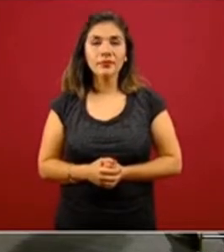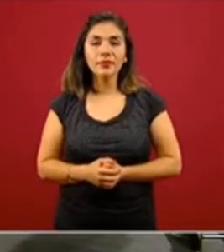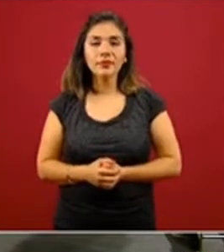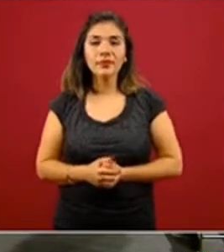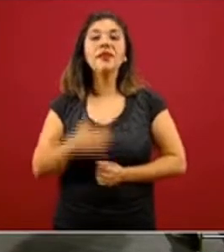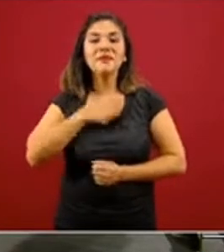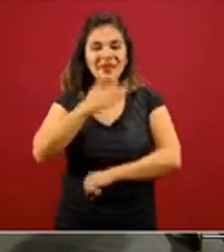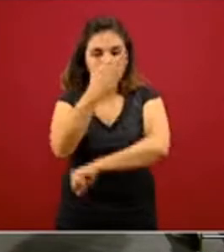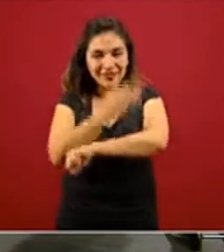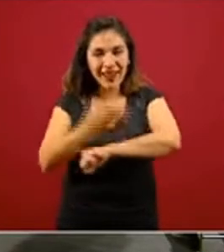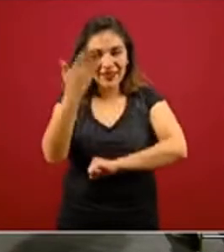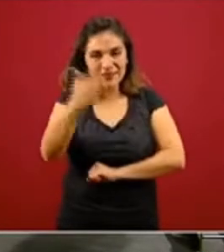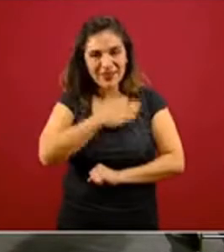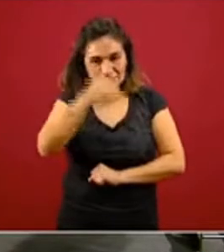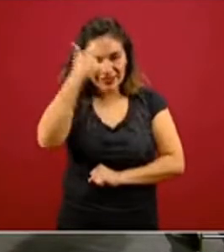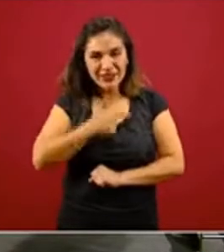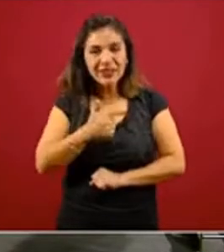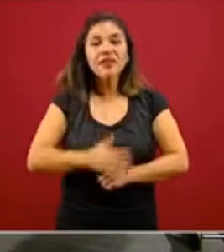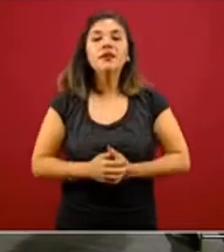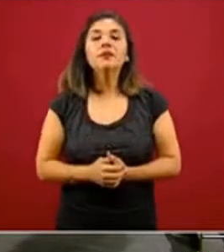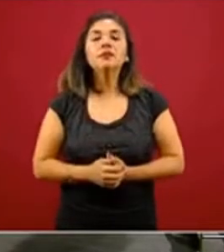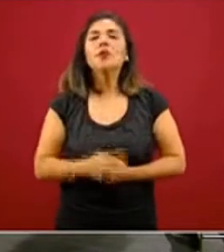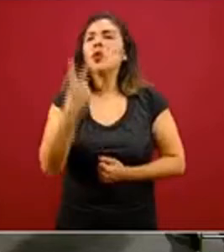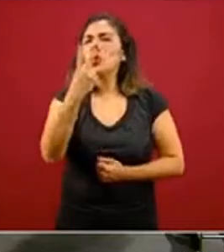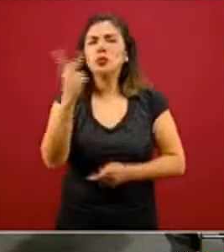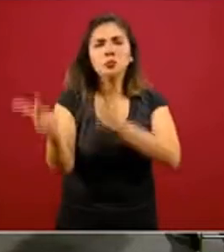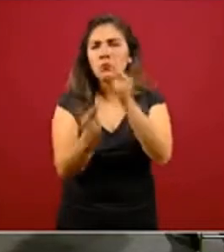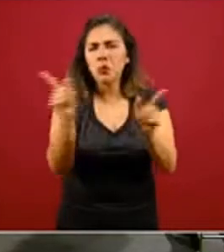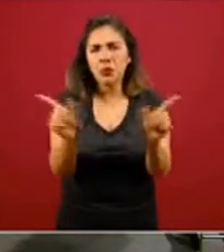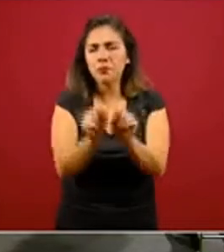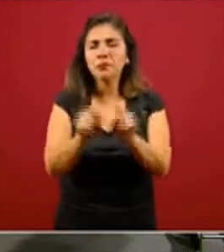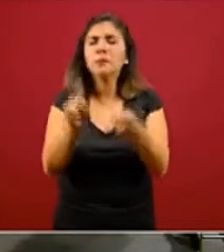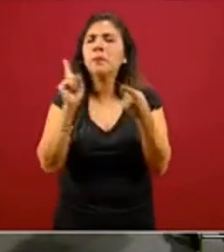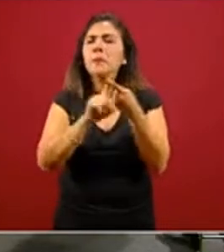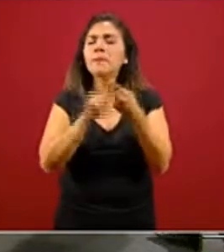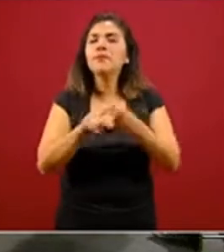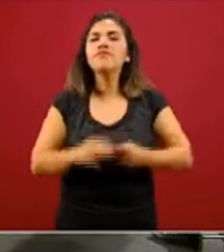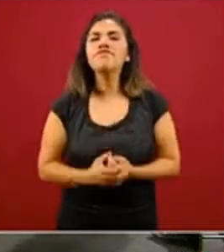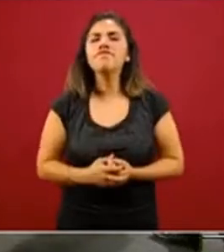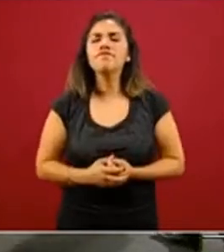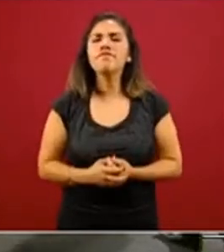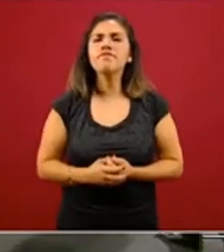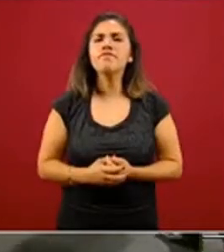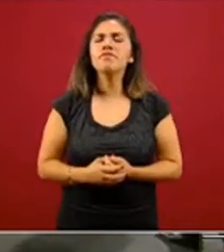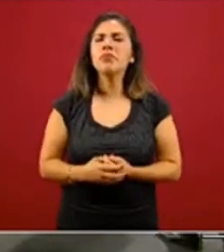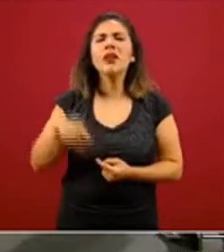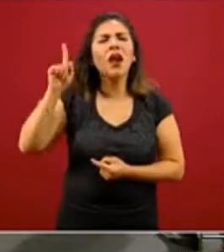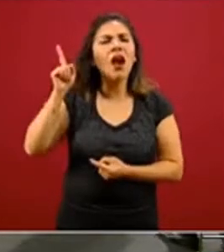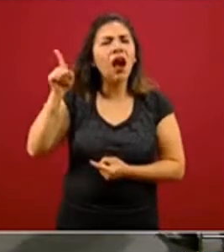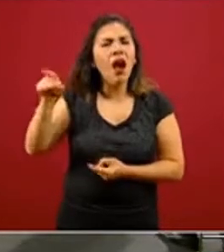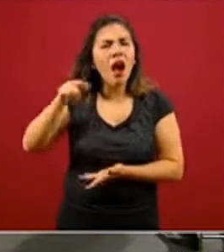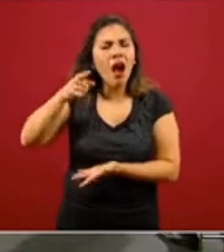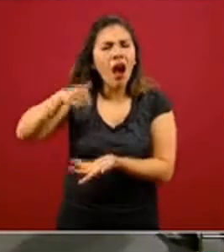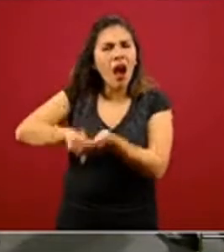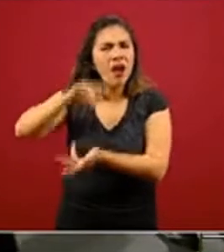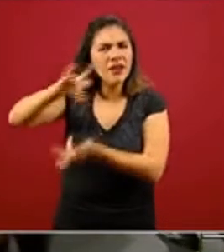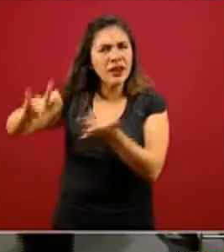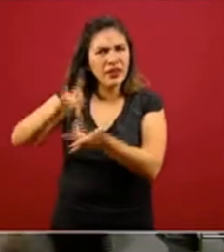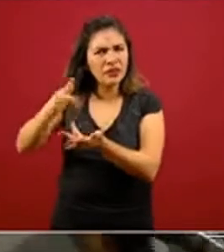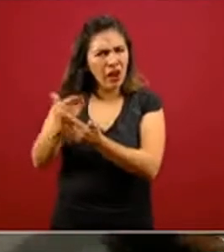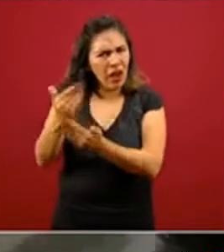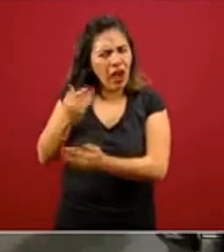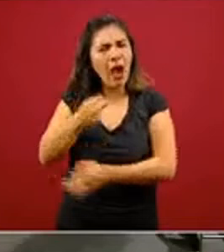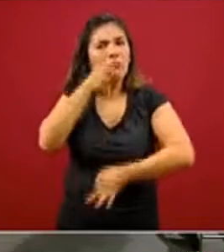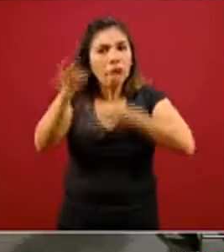buenas tardes, doctor. Buenas noches. Dos preguntas rápidas. La primera, últimamente en redes sociales está empezando a darse una